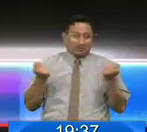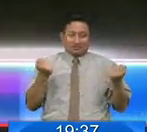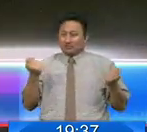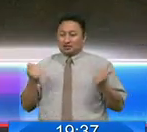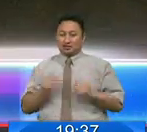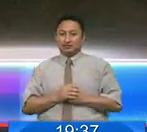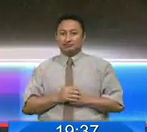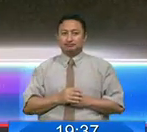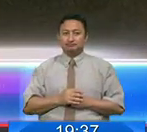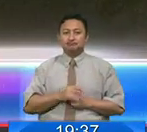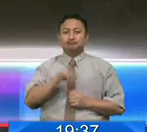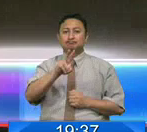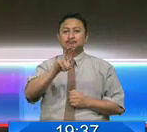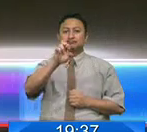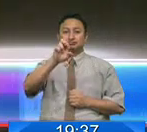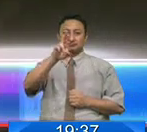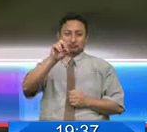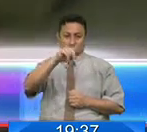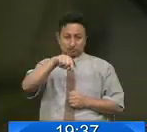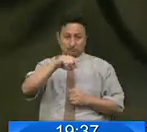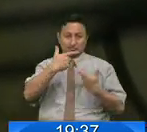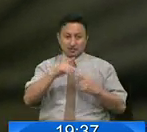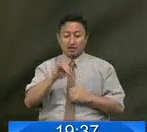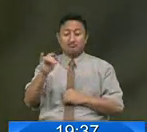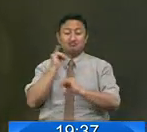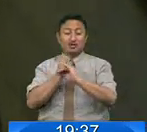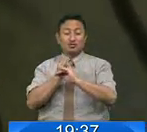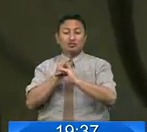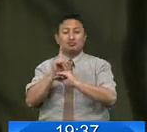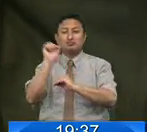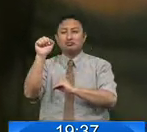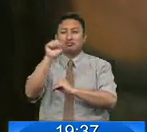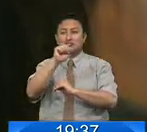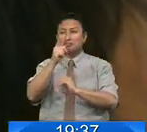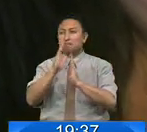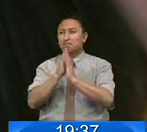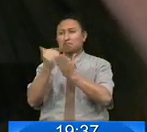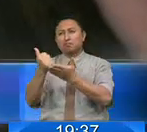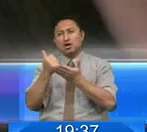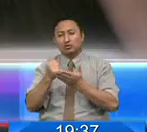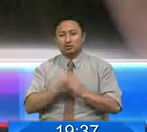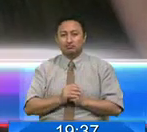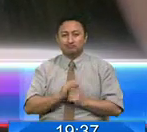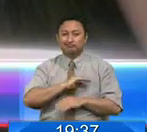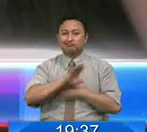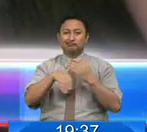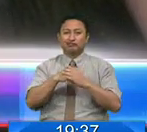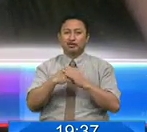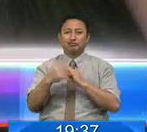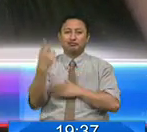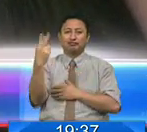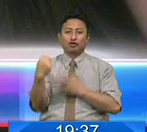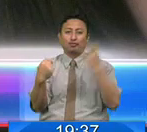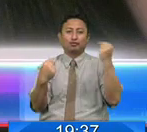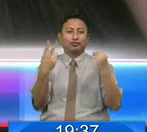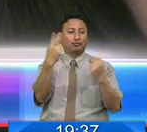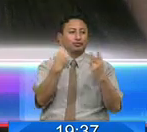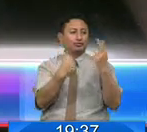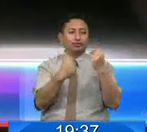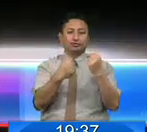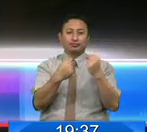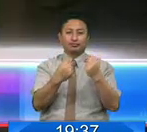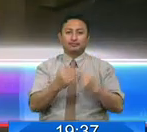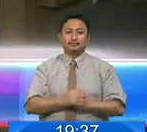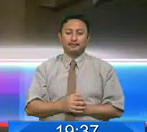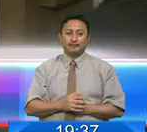pero única ha golpeado puertas e instituciones del estado y hasta privadas y todas se han negado a brindarle ayuda